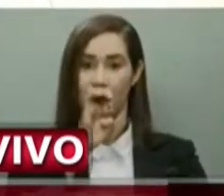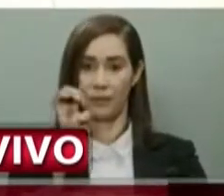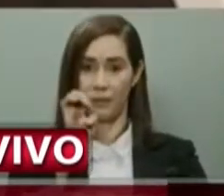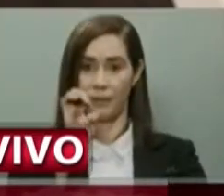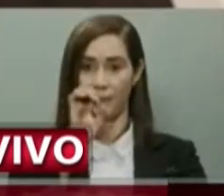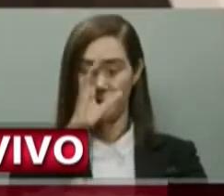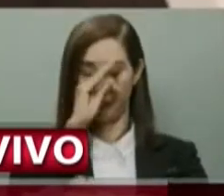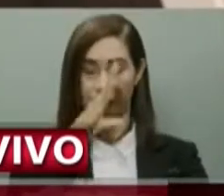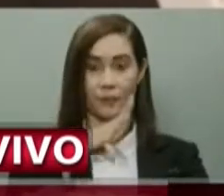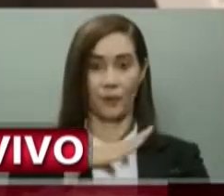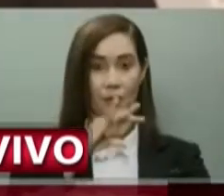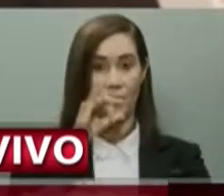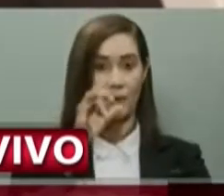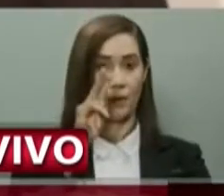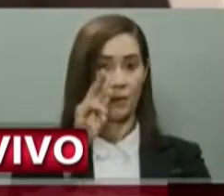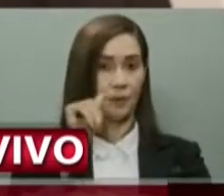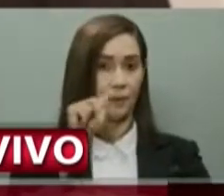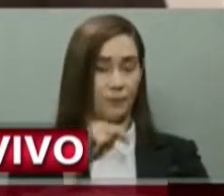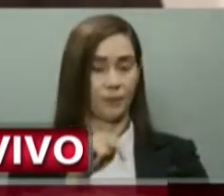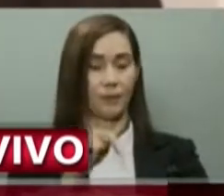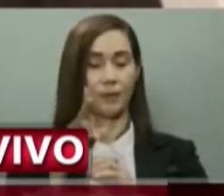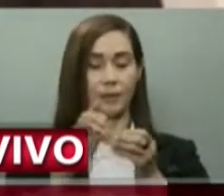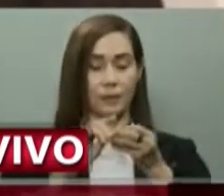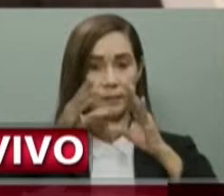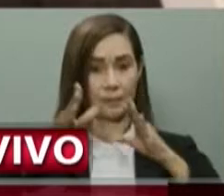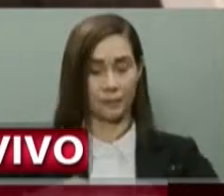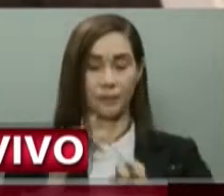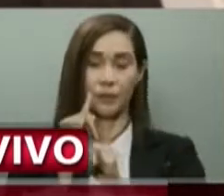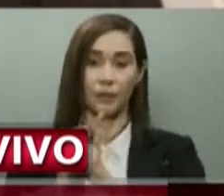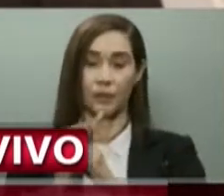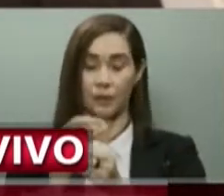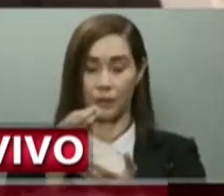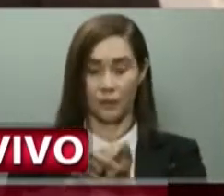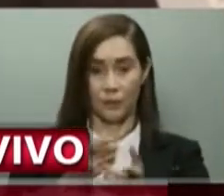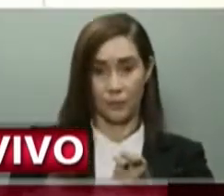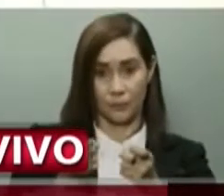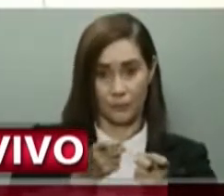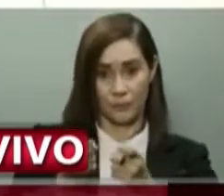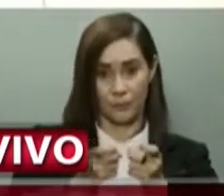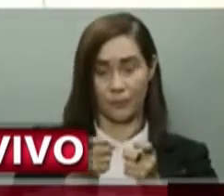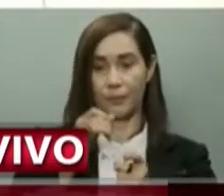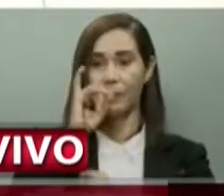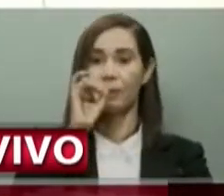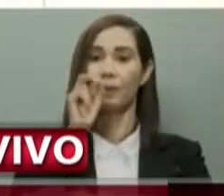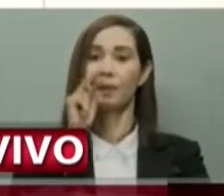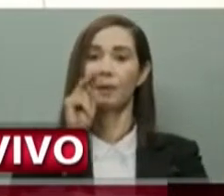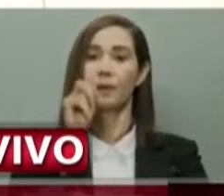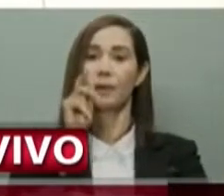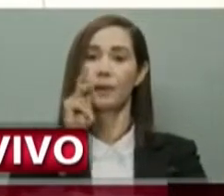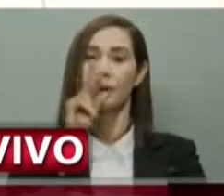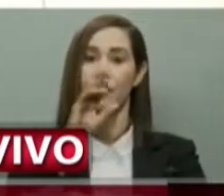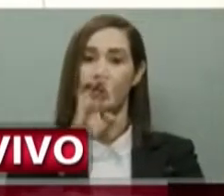Señor Iván Hernández, director del Instituto de Estabilización de Precios, INESPRE.